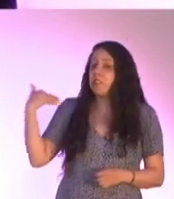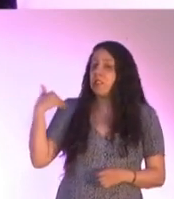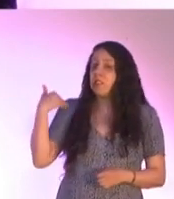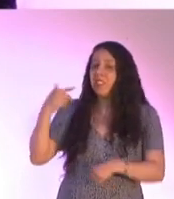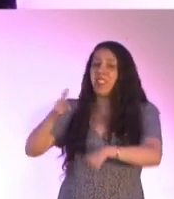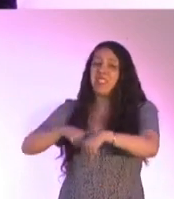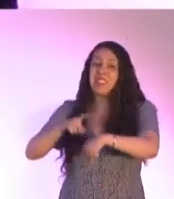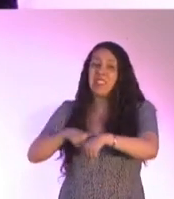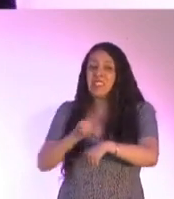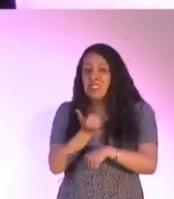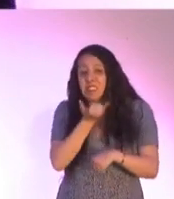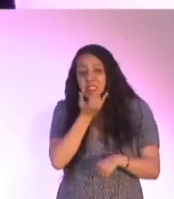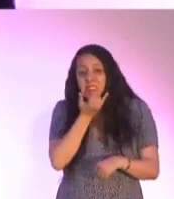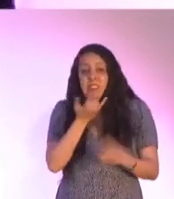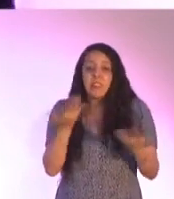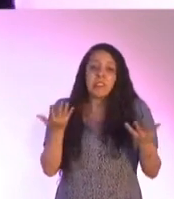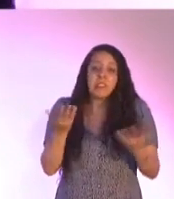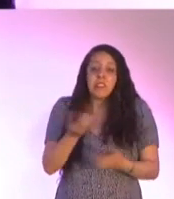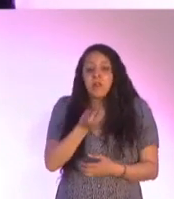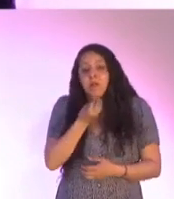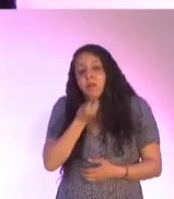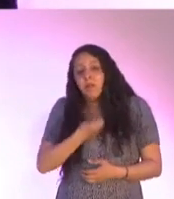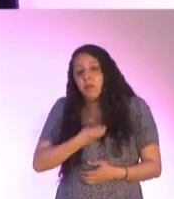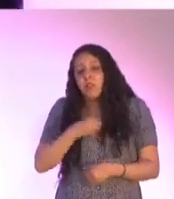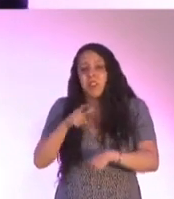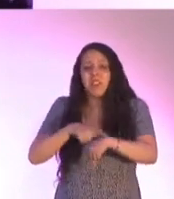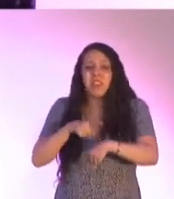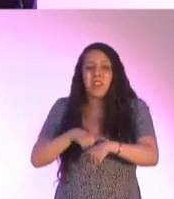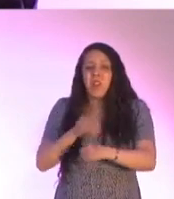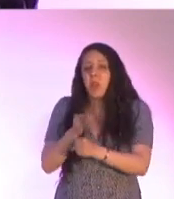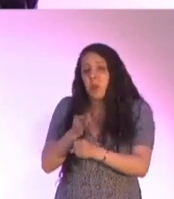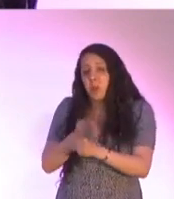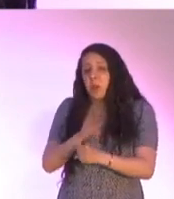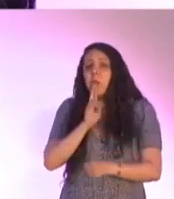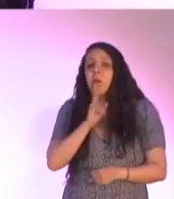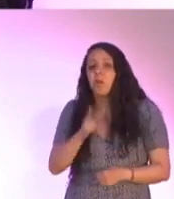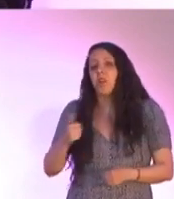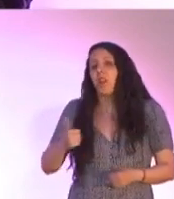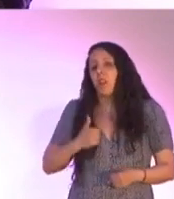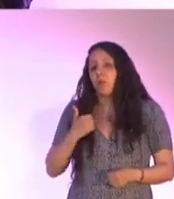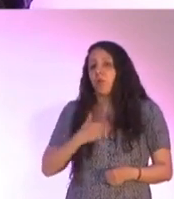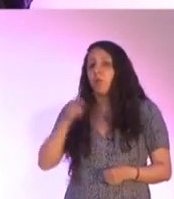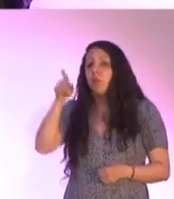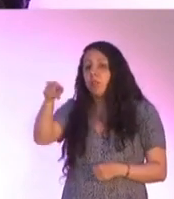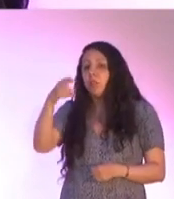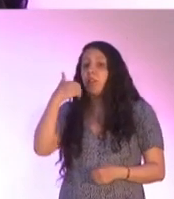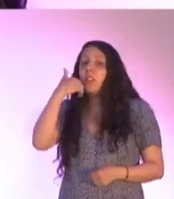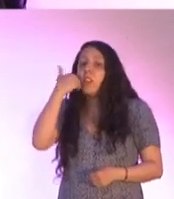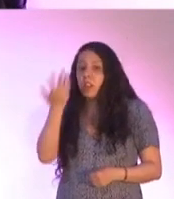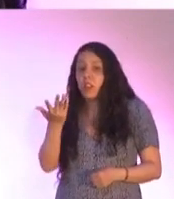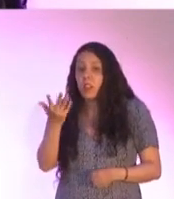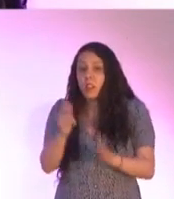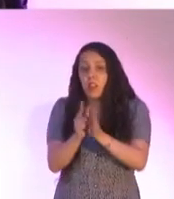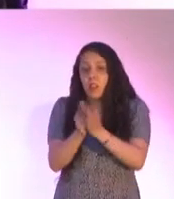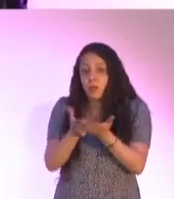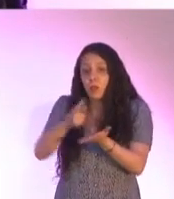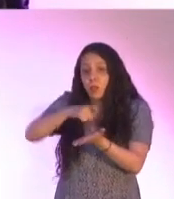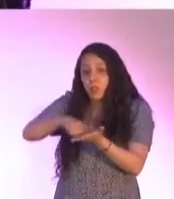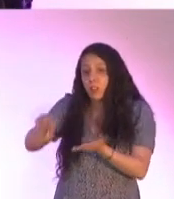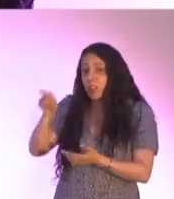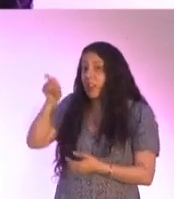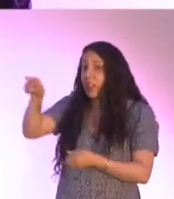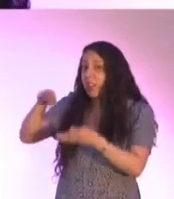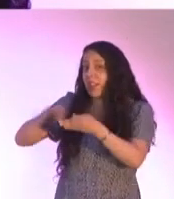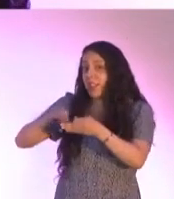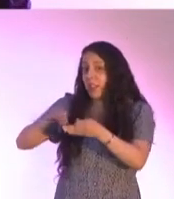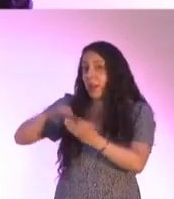y aparte aprovechemos este ámbito que nos queda mejor para quien quiera comprar el libro está aquí a la mente en esta mesa y